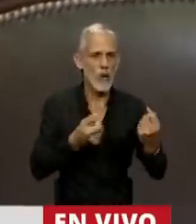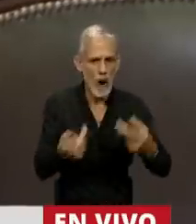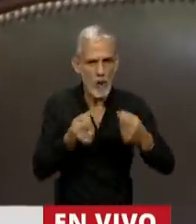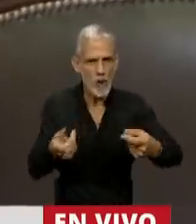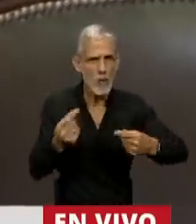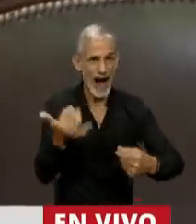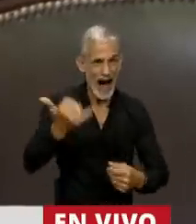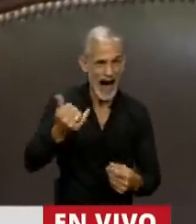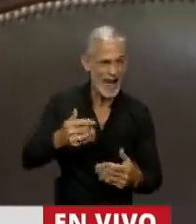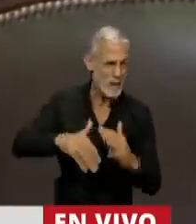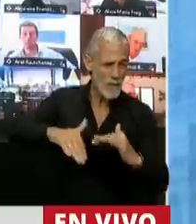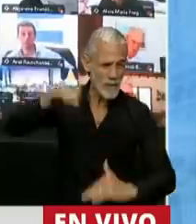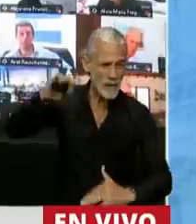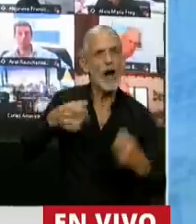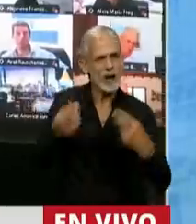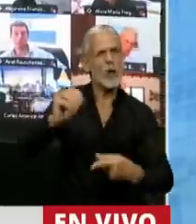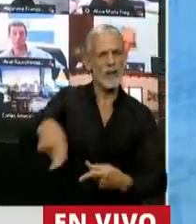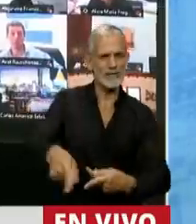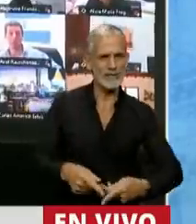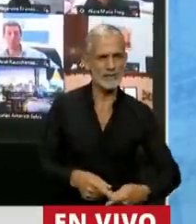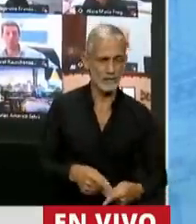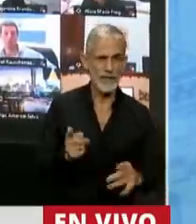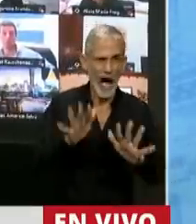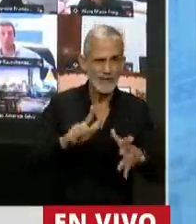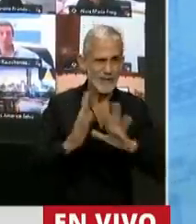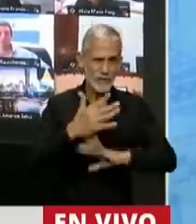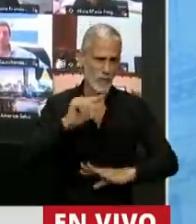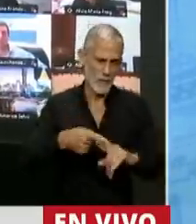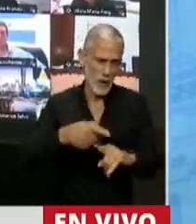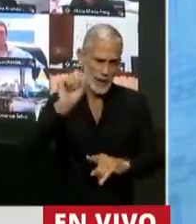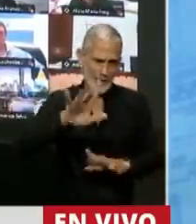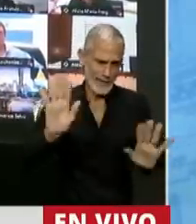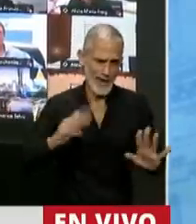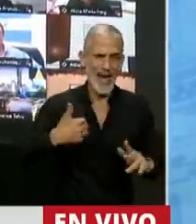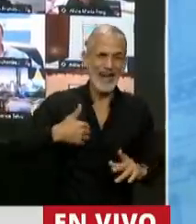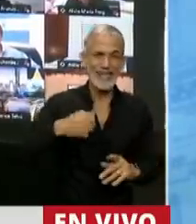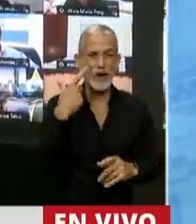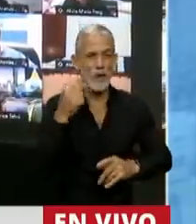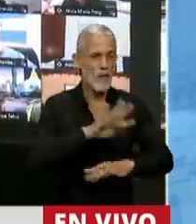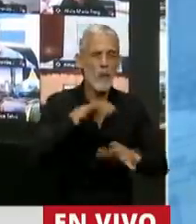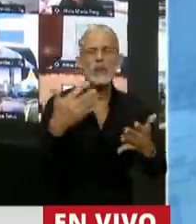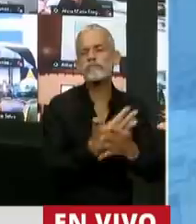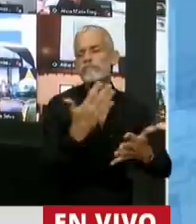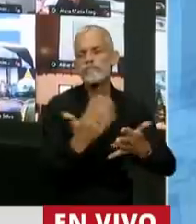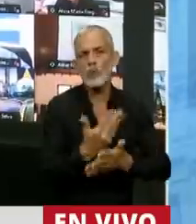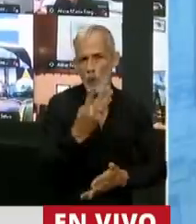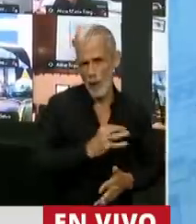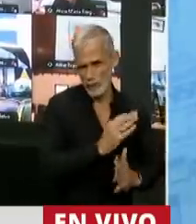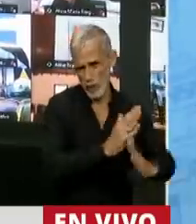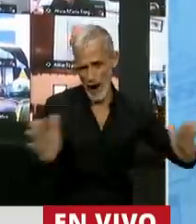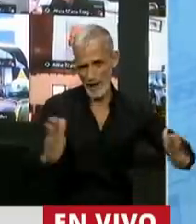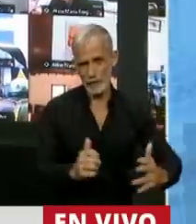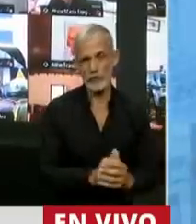ciudad que más tenía. Una metáfora perfecta de lo que fue la política que argentinas y argentinos tuvieron que sufrir durante estos